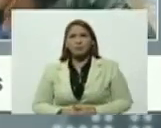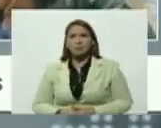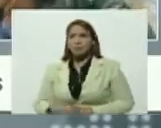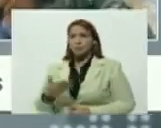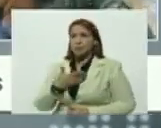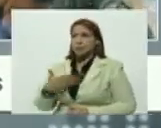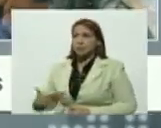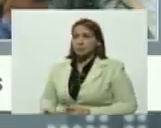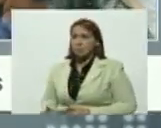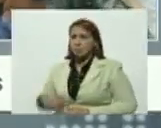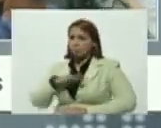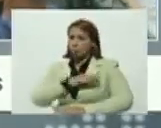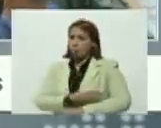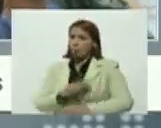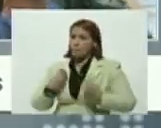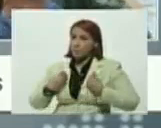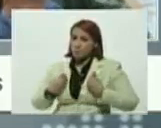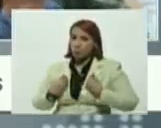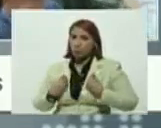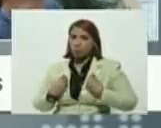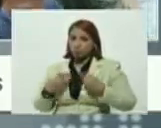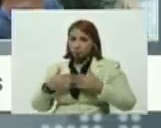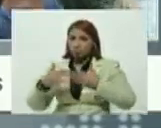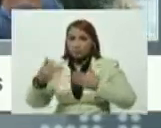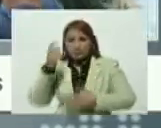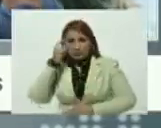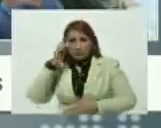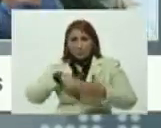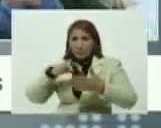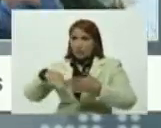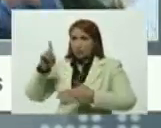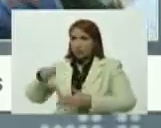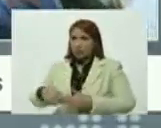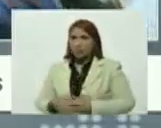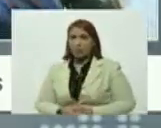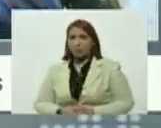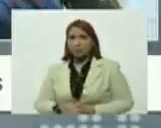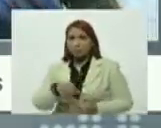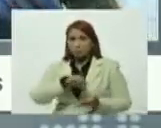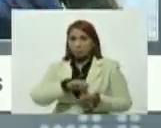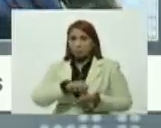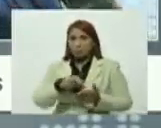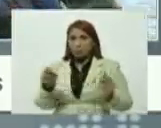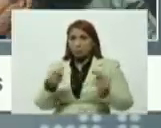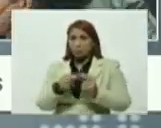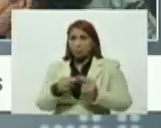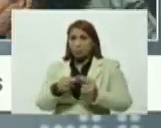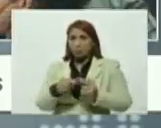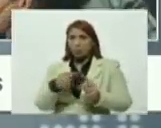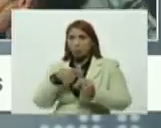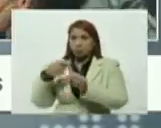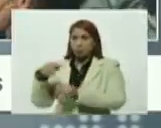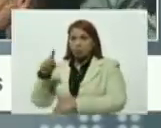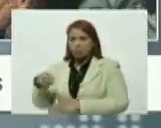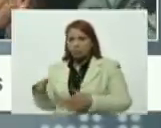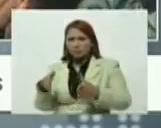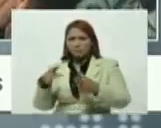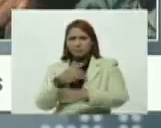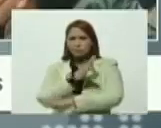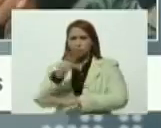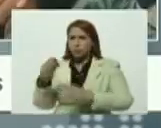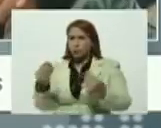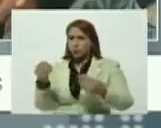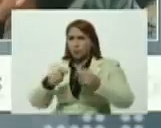Presidente, fue muy duro lo que se vivió durante esos días en Barcelona y una parte de Puerto La Cruz que también se vio afectada, su zona rural.